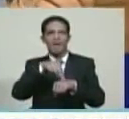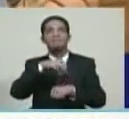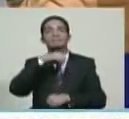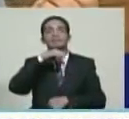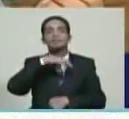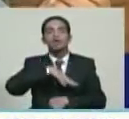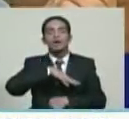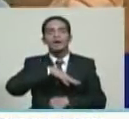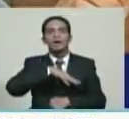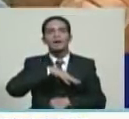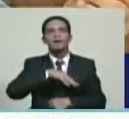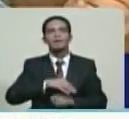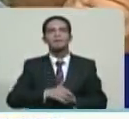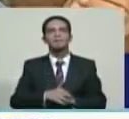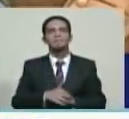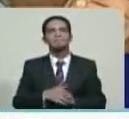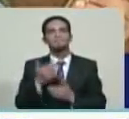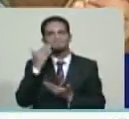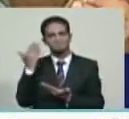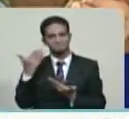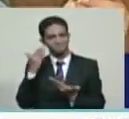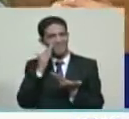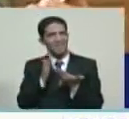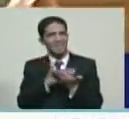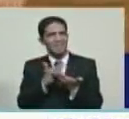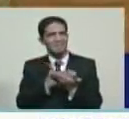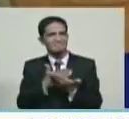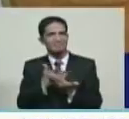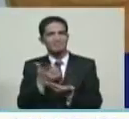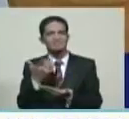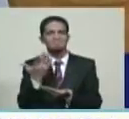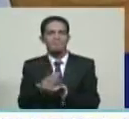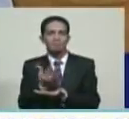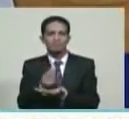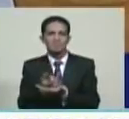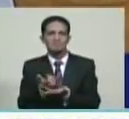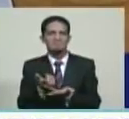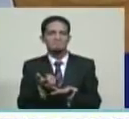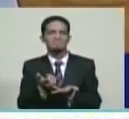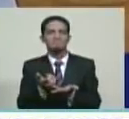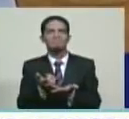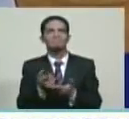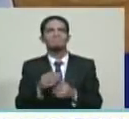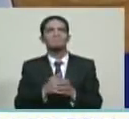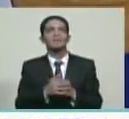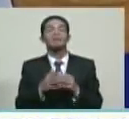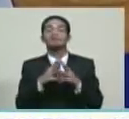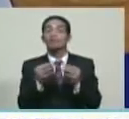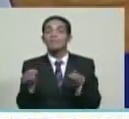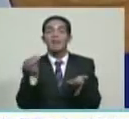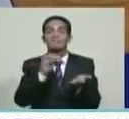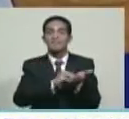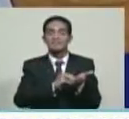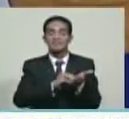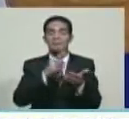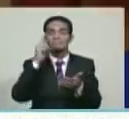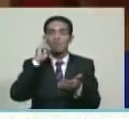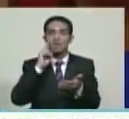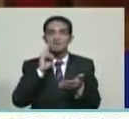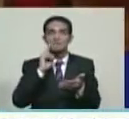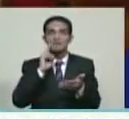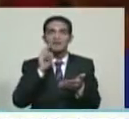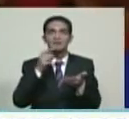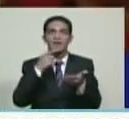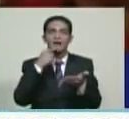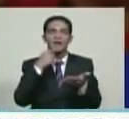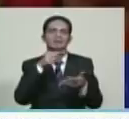Historia, que nos entregó este libro, el Departamento de Maturín, en las escrituras del Libertador. Todas las veces que Bolívar nombra a